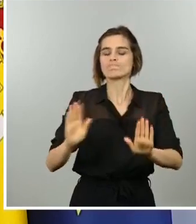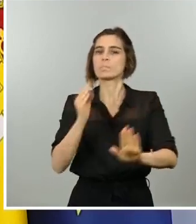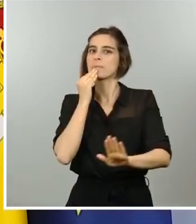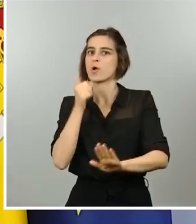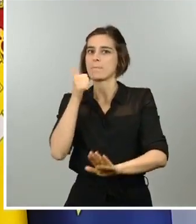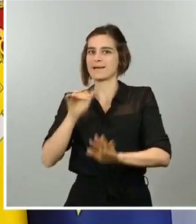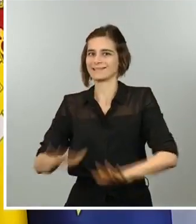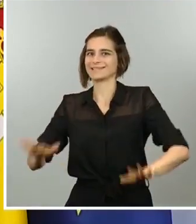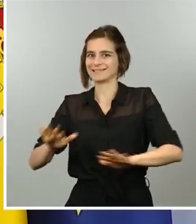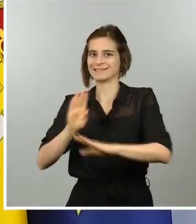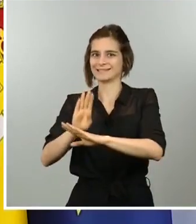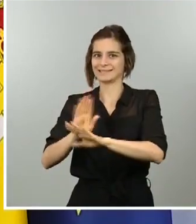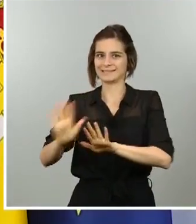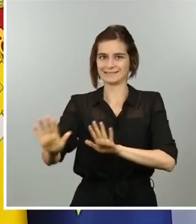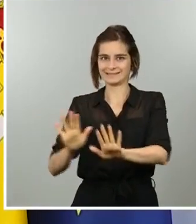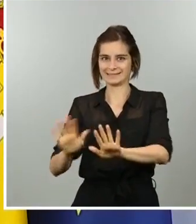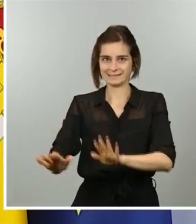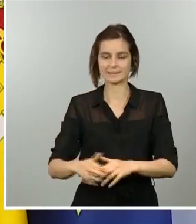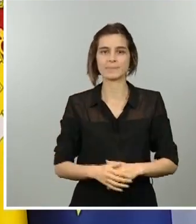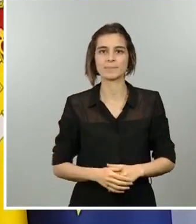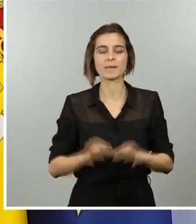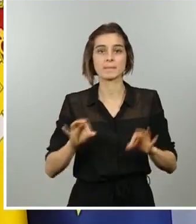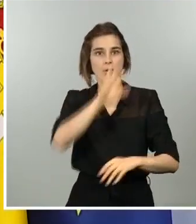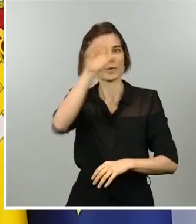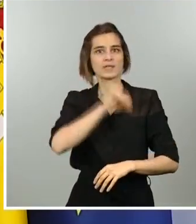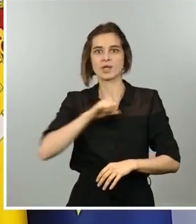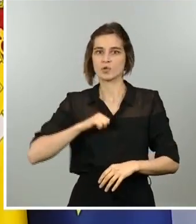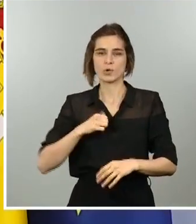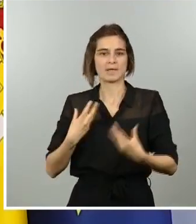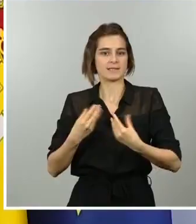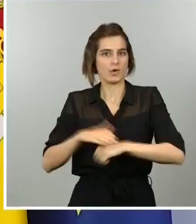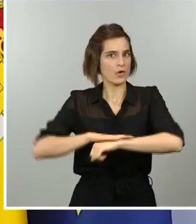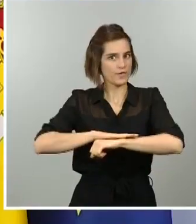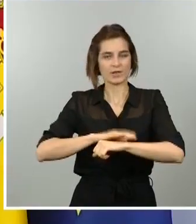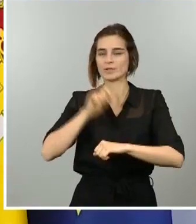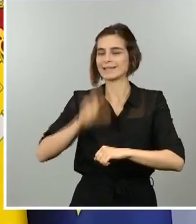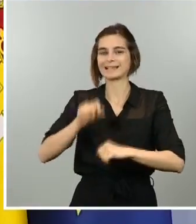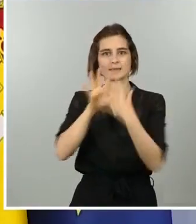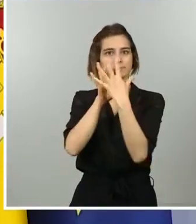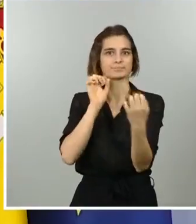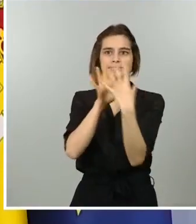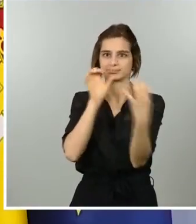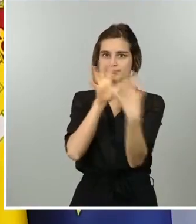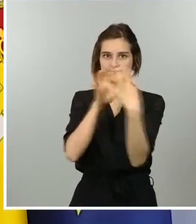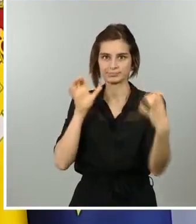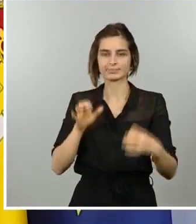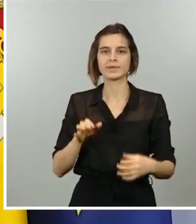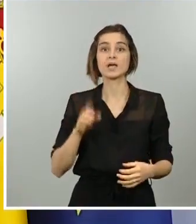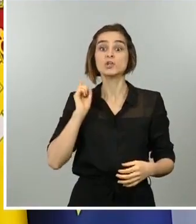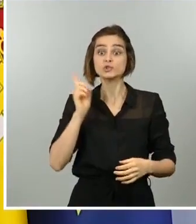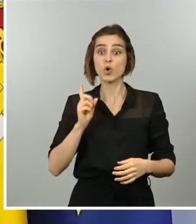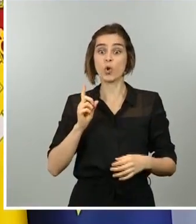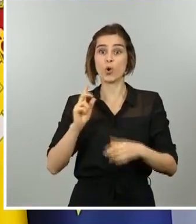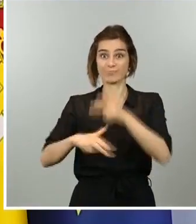consensuadas con las comunidades autónomas. Habrá reuniones no solamente técnicas, sino también reuniones políticas bilaterales con cada comunidad autónoma para